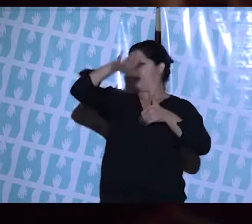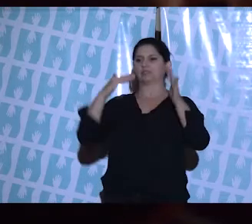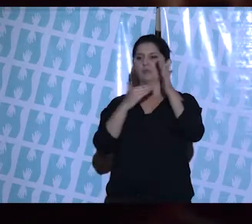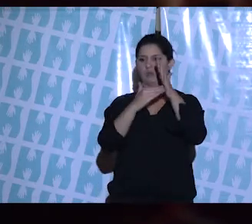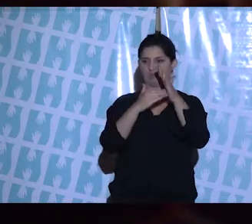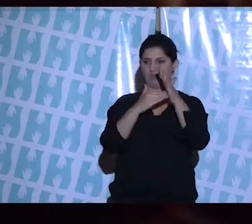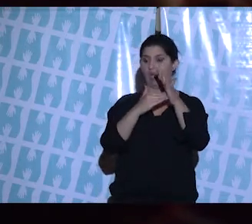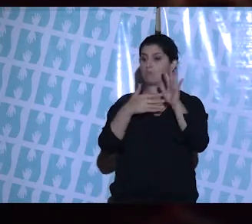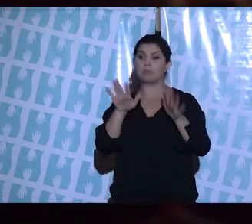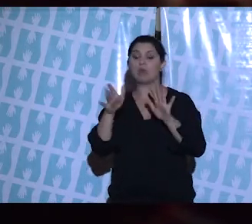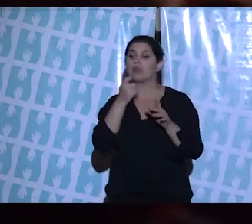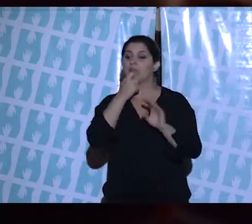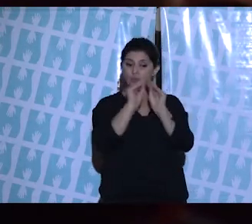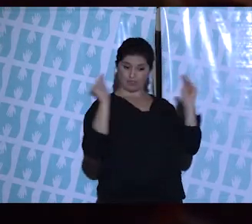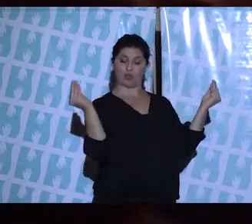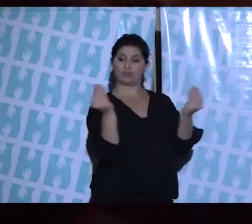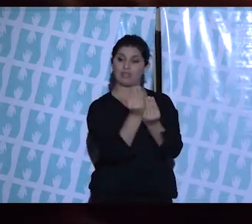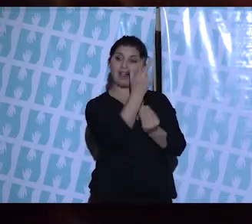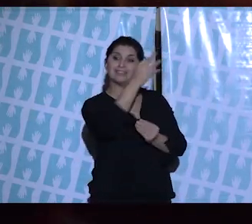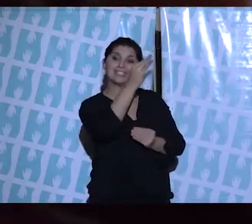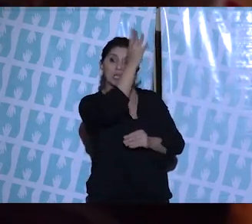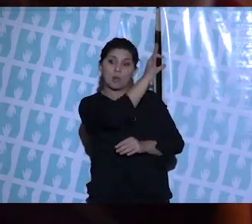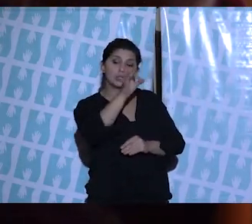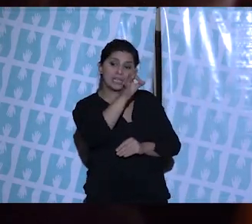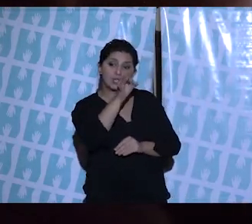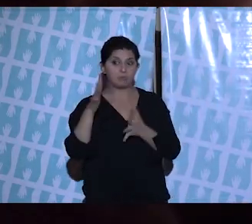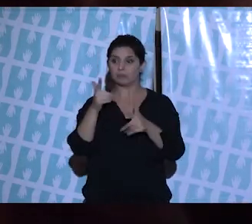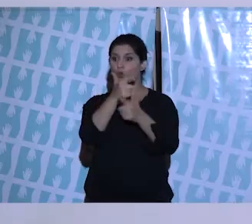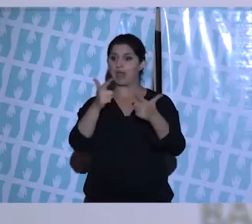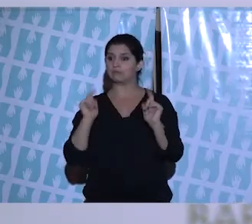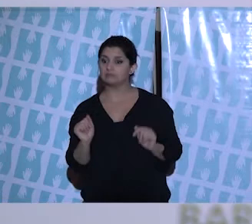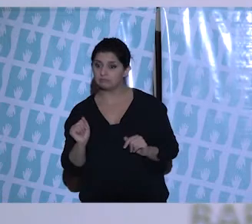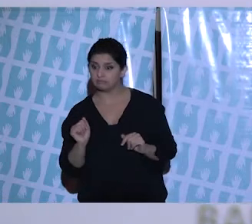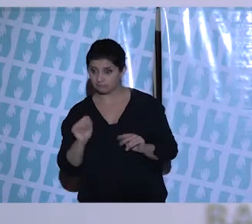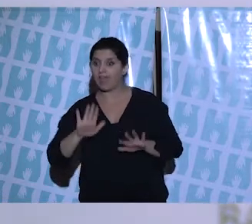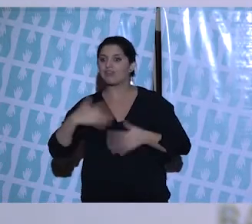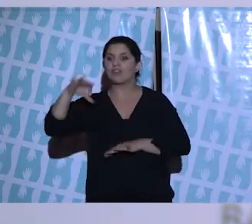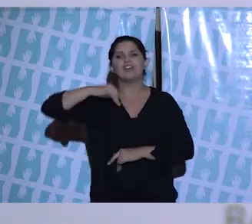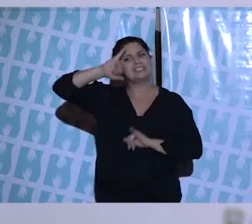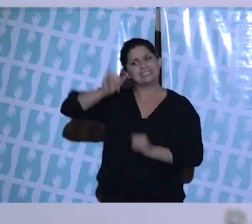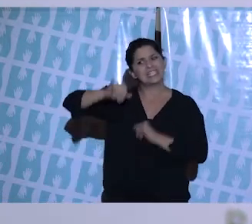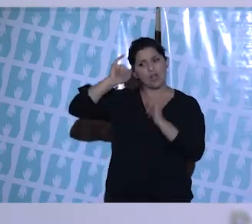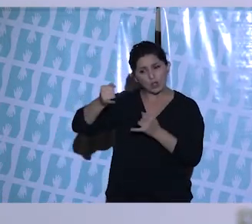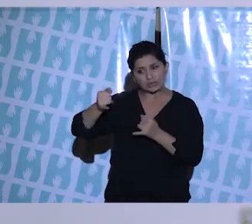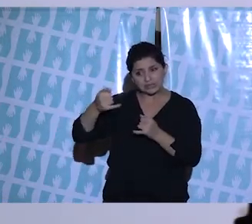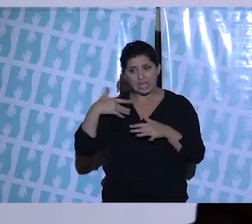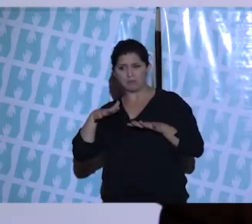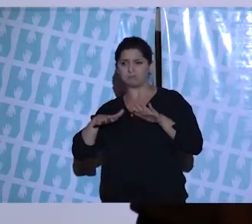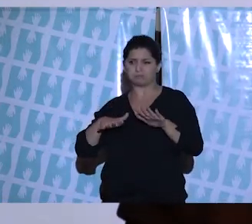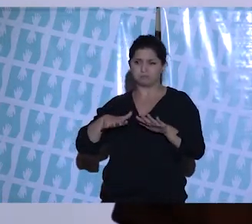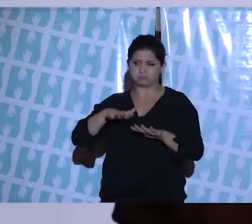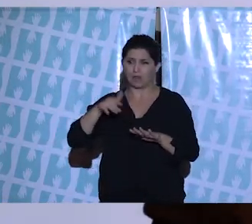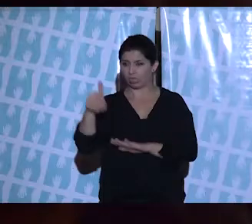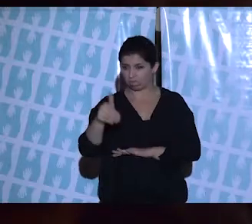que jamás tienen temblor. Entonces, tiene que haber lentitud asociada a rigidez